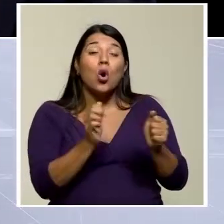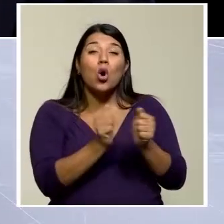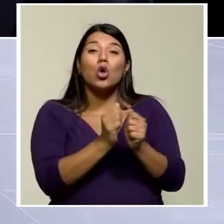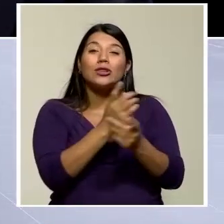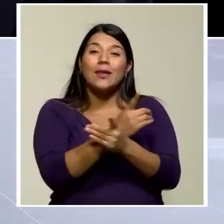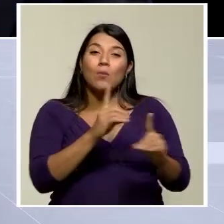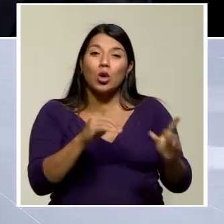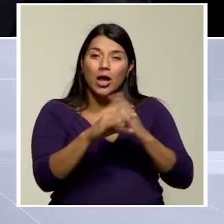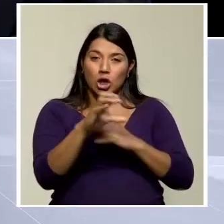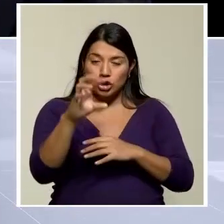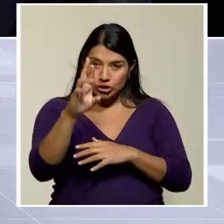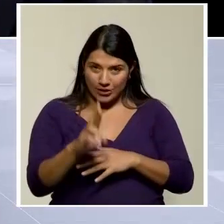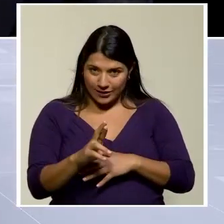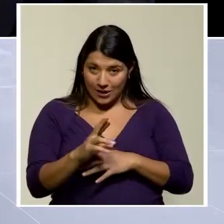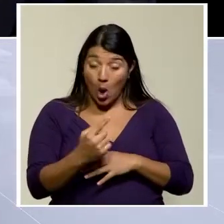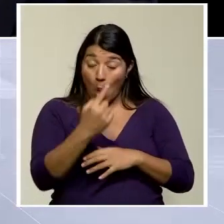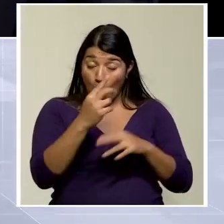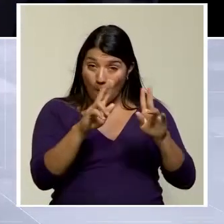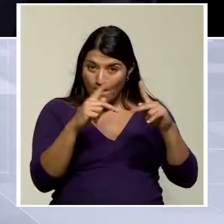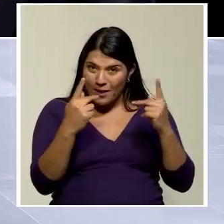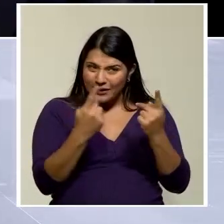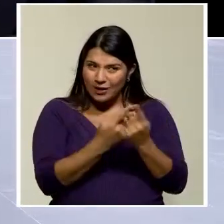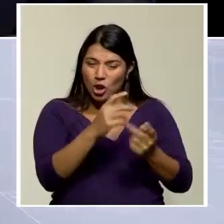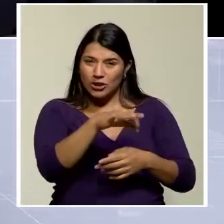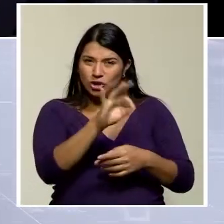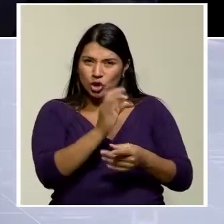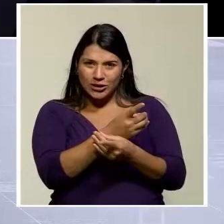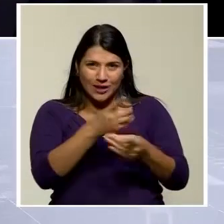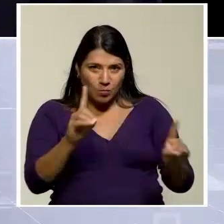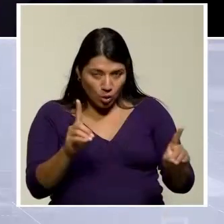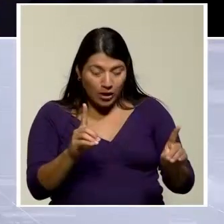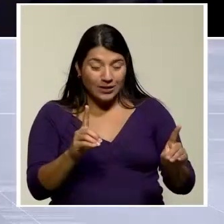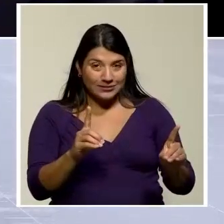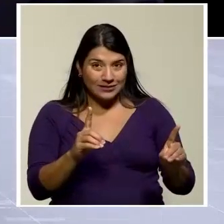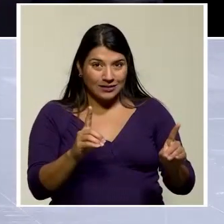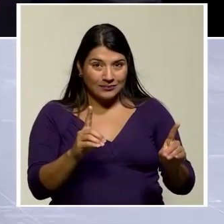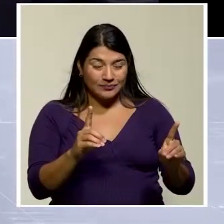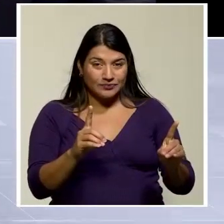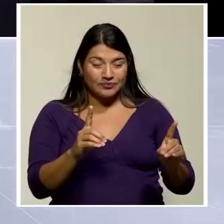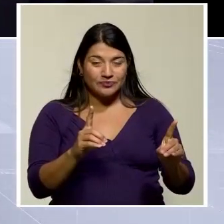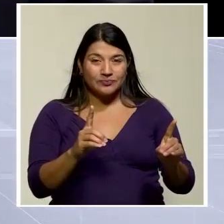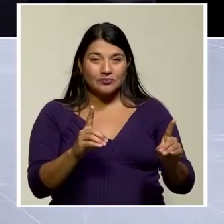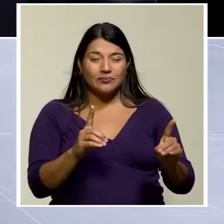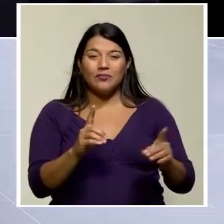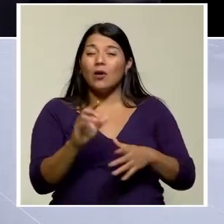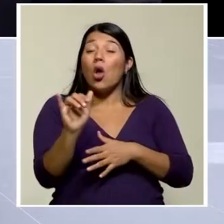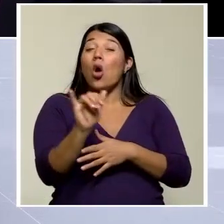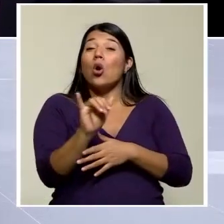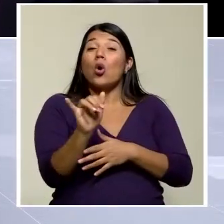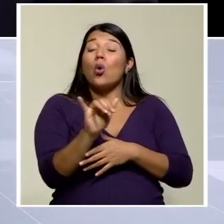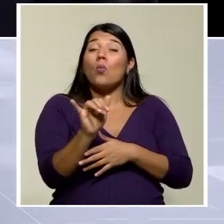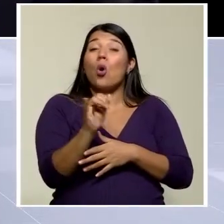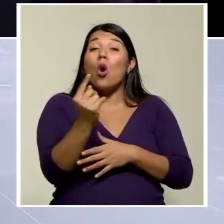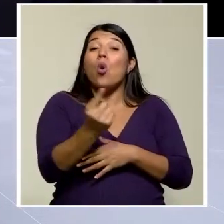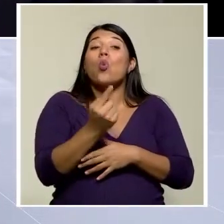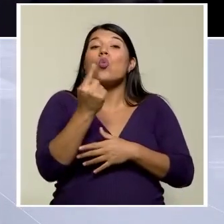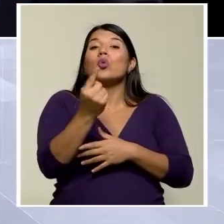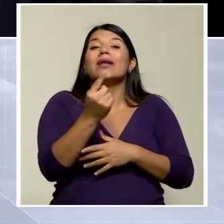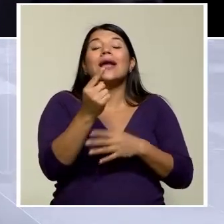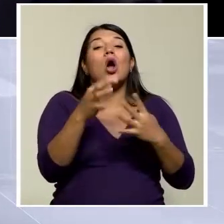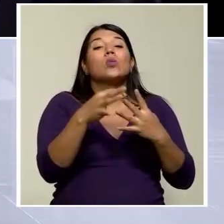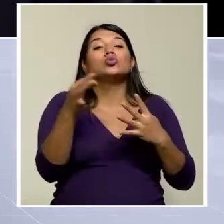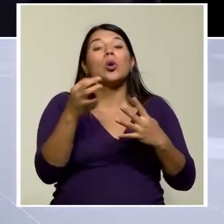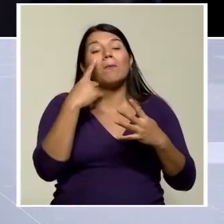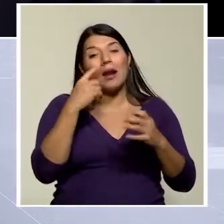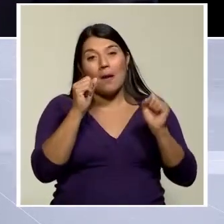un partido que ha escogido la vía democrática con todo lo que eso implica, como el único camino